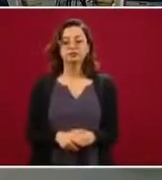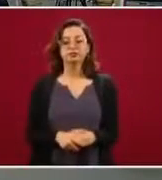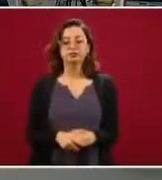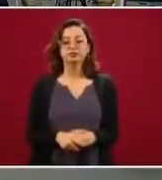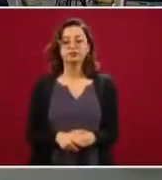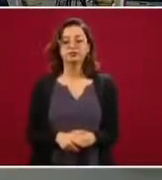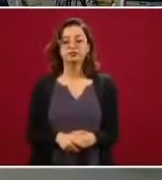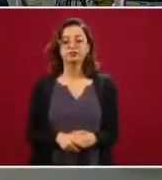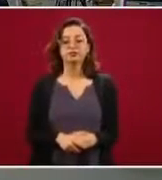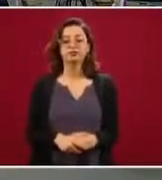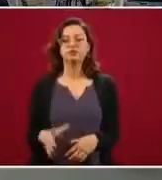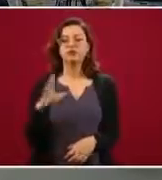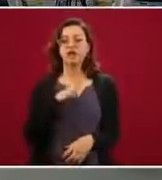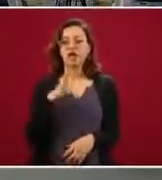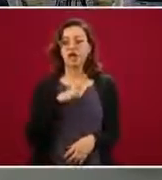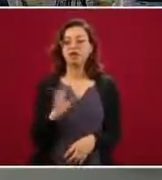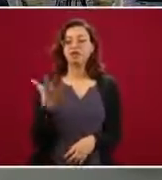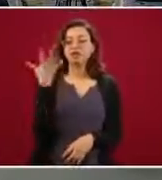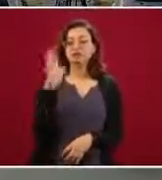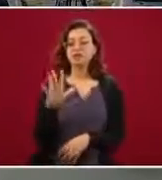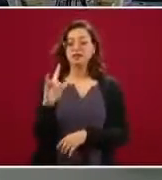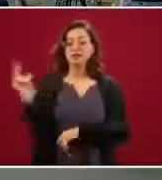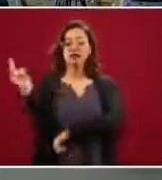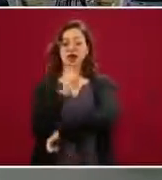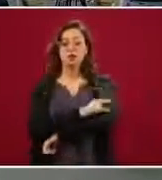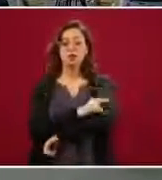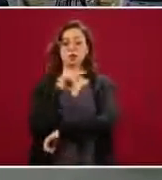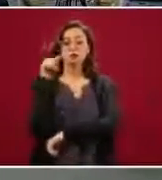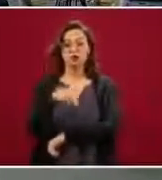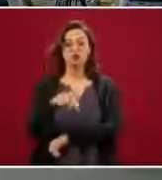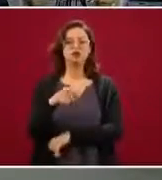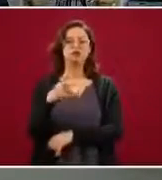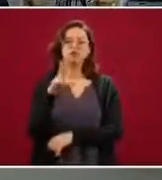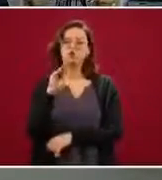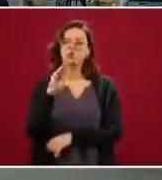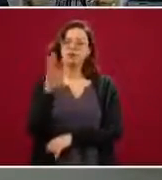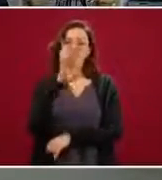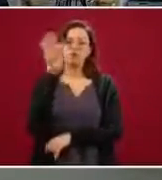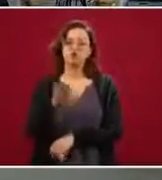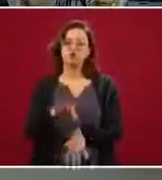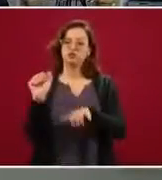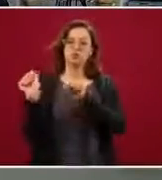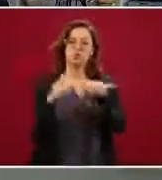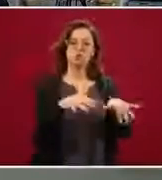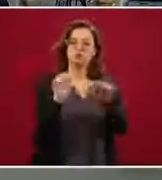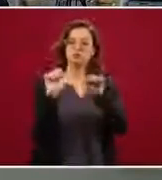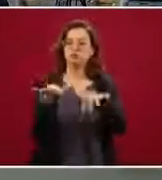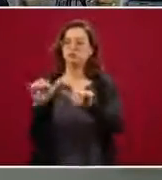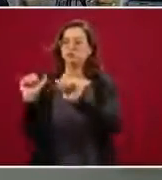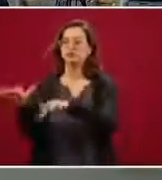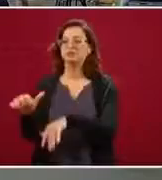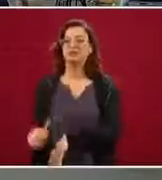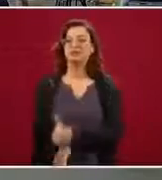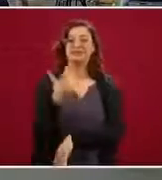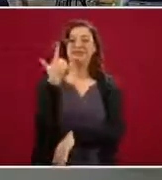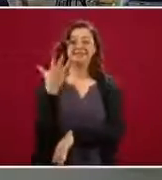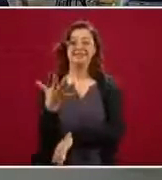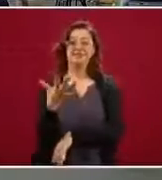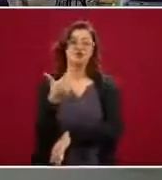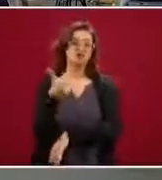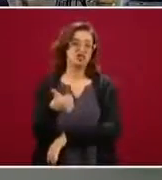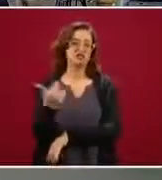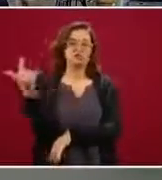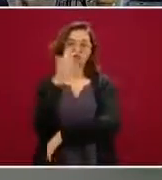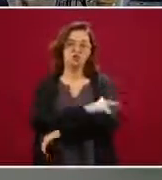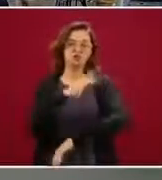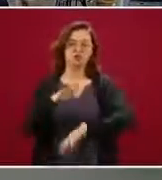tenemos 10 aeropuertos que reciben el 90% de los pasajeros internacionales. Hay 5 mayores o 6 mayores